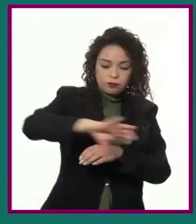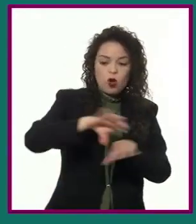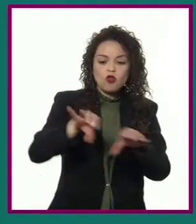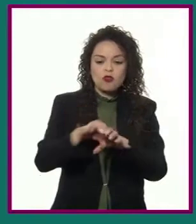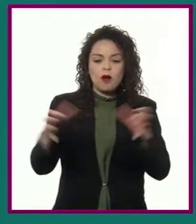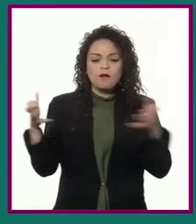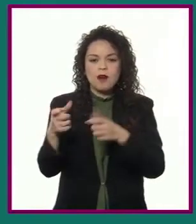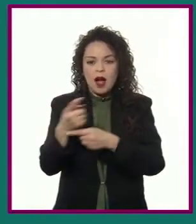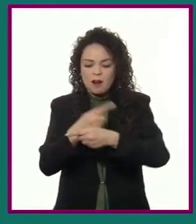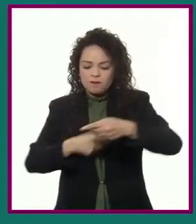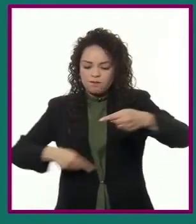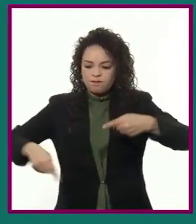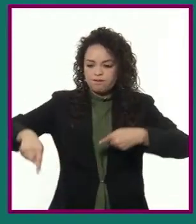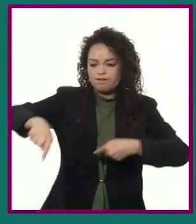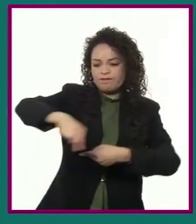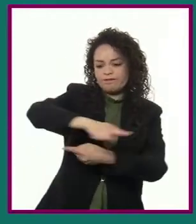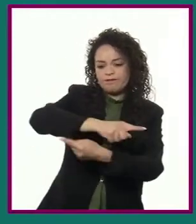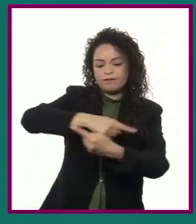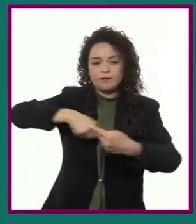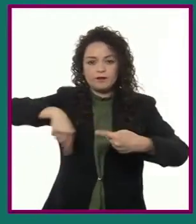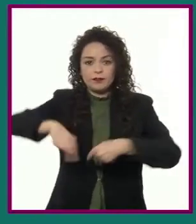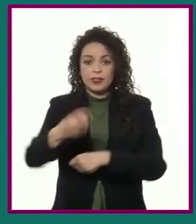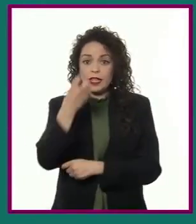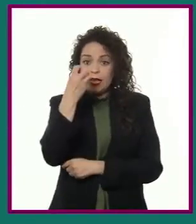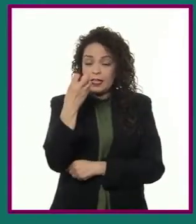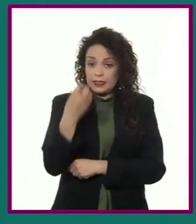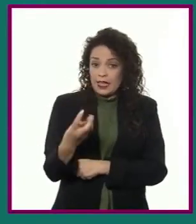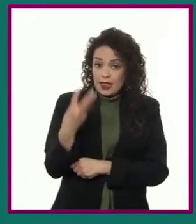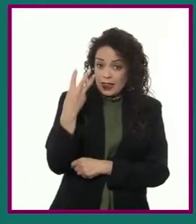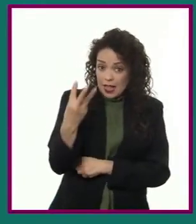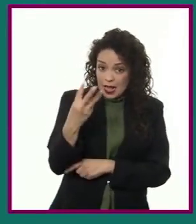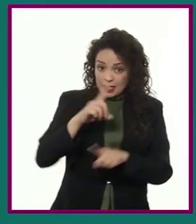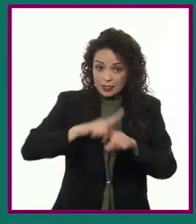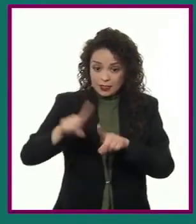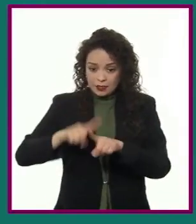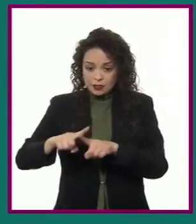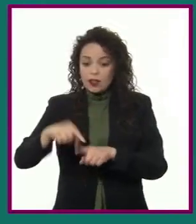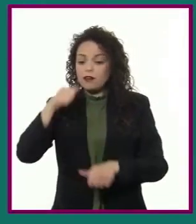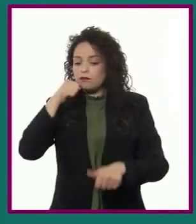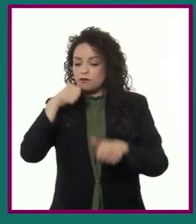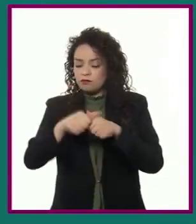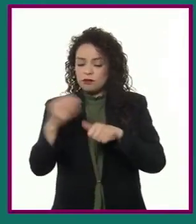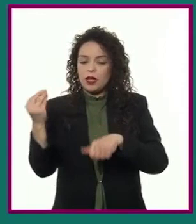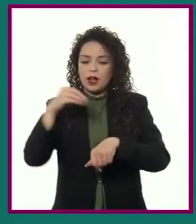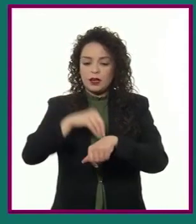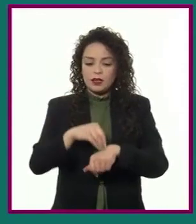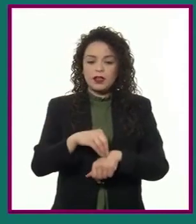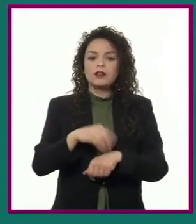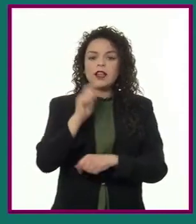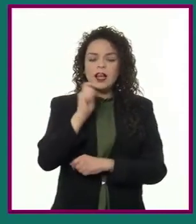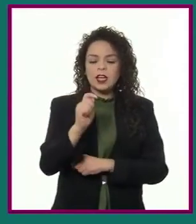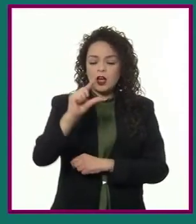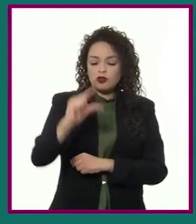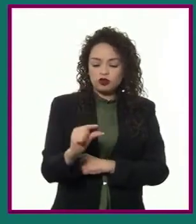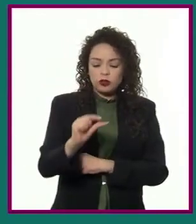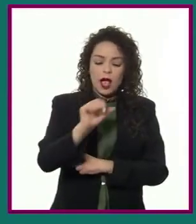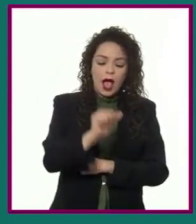enrollan. Las tres subclases se denotan con las letras minúsculas A, B y